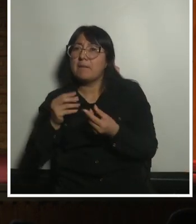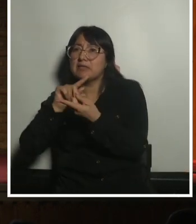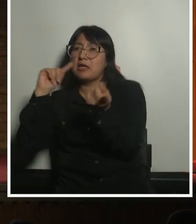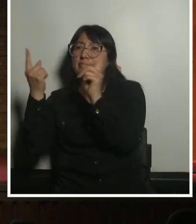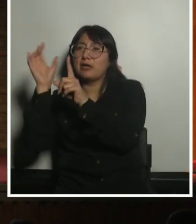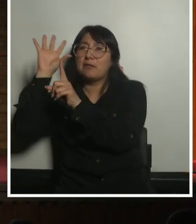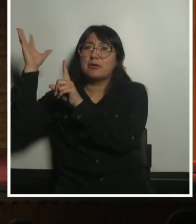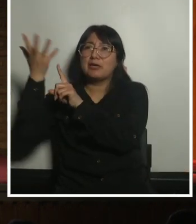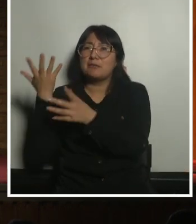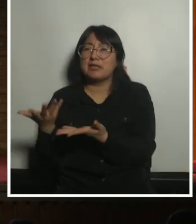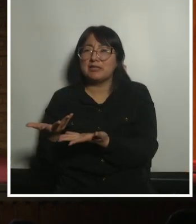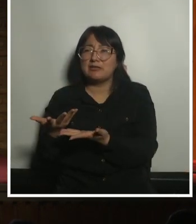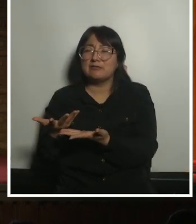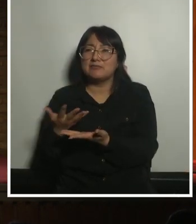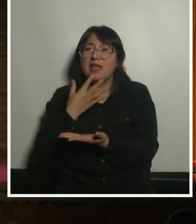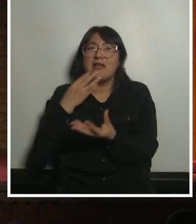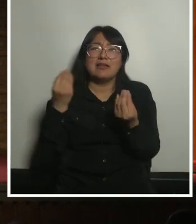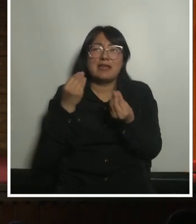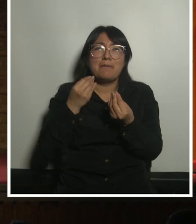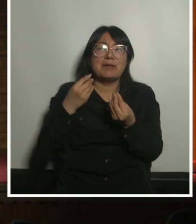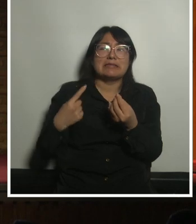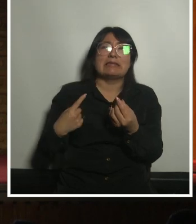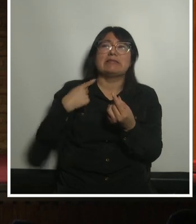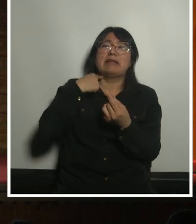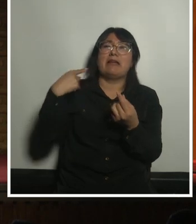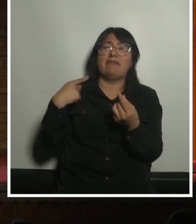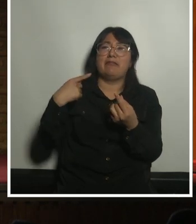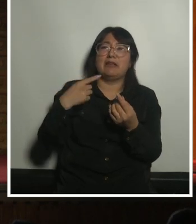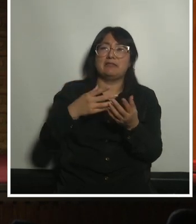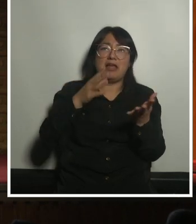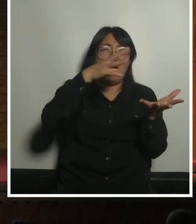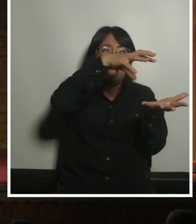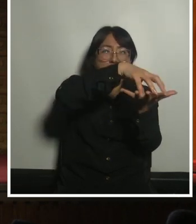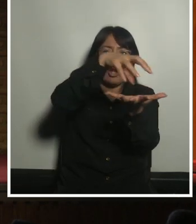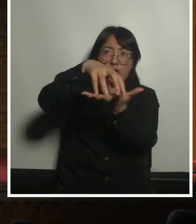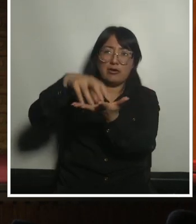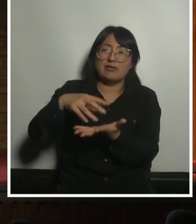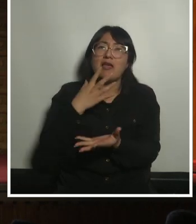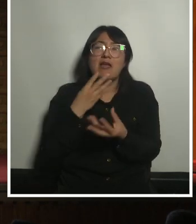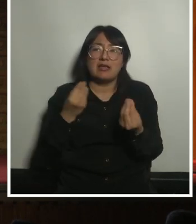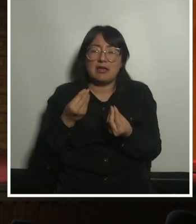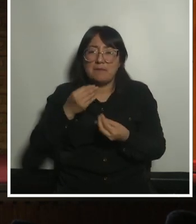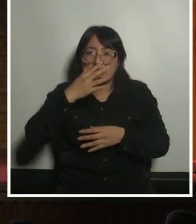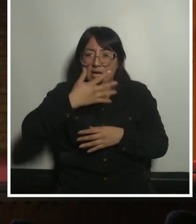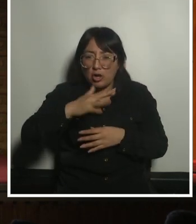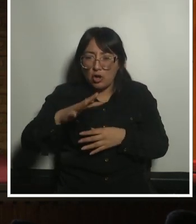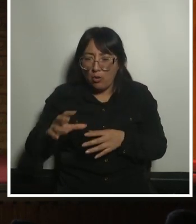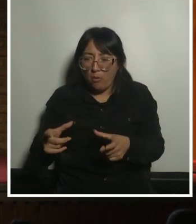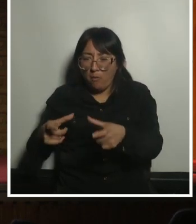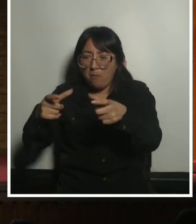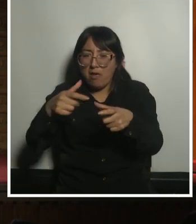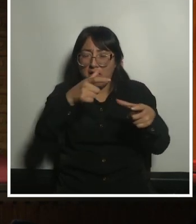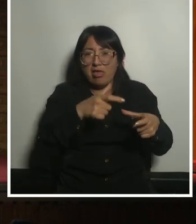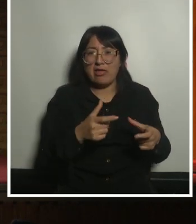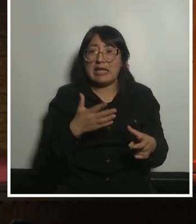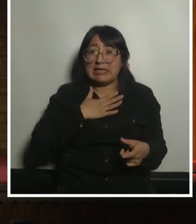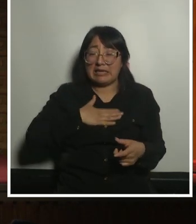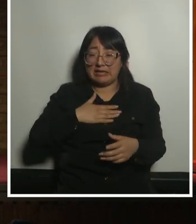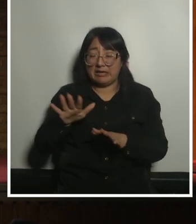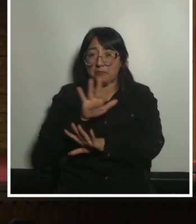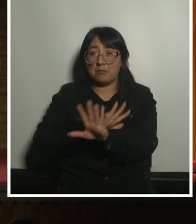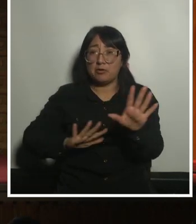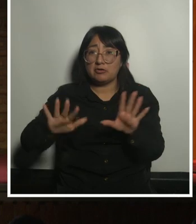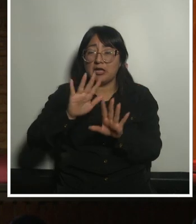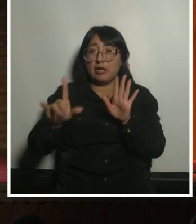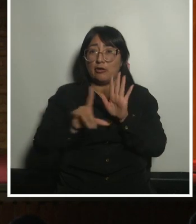¿Qué pasa con la afectación en cadena hacia los campos dunares? ¿Qué pasa con los humedales costeros, los humedales, ¿cierto?, que queremos proteger con la ley de